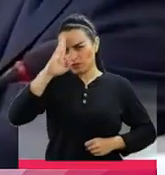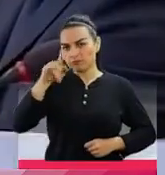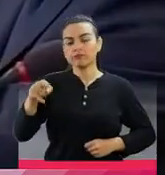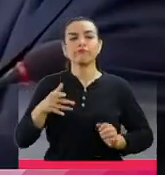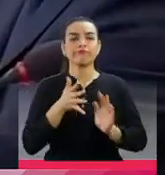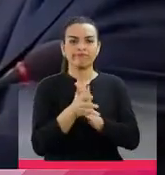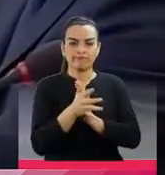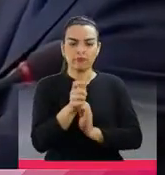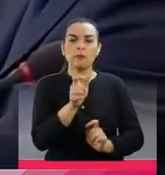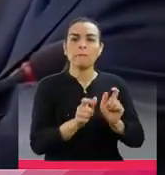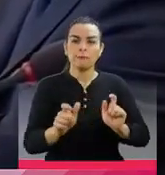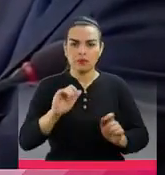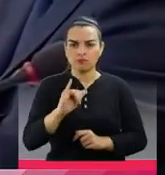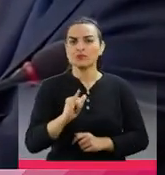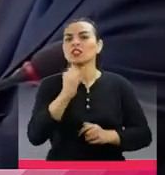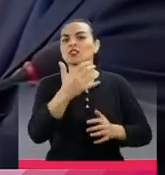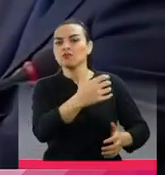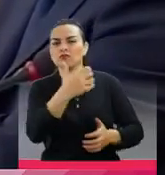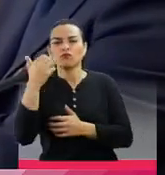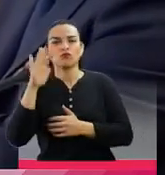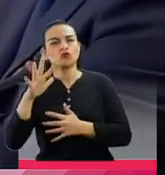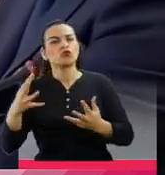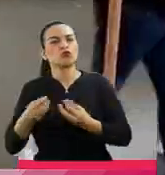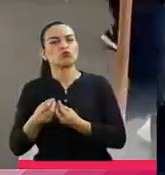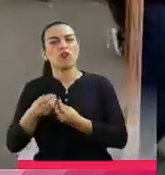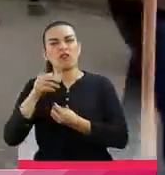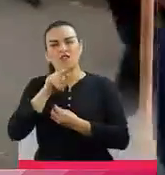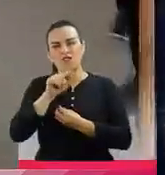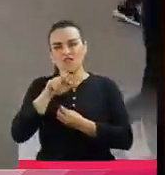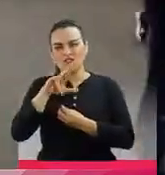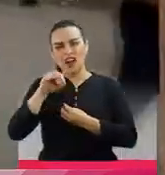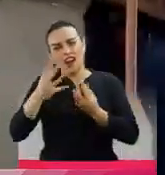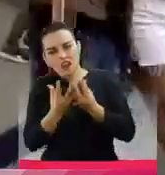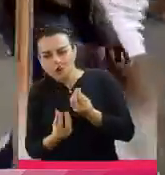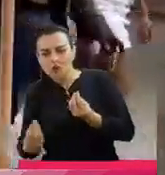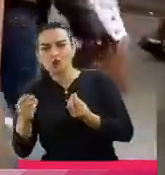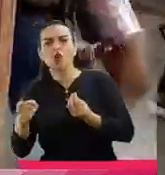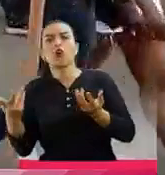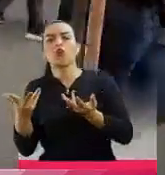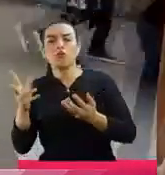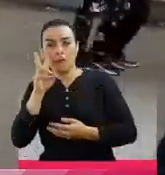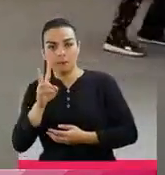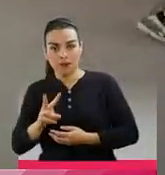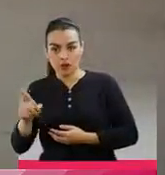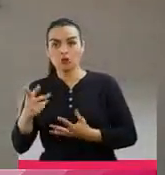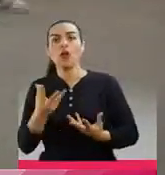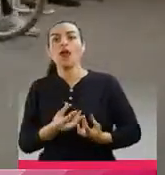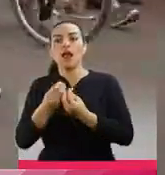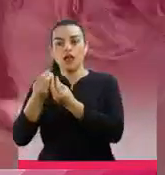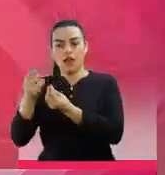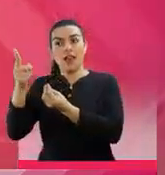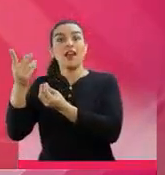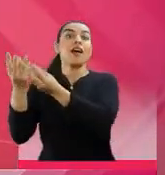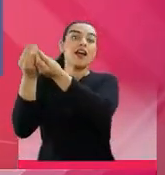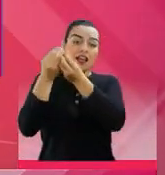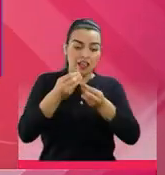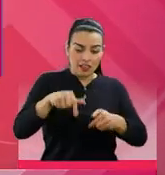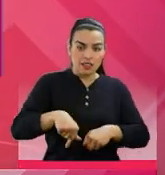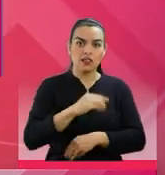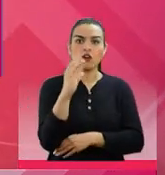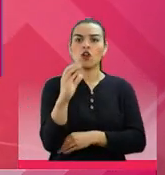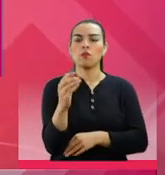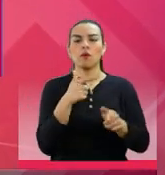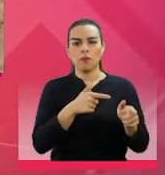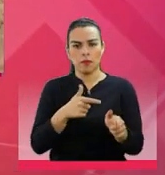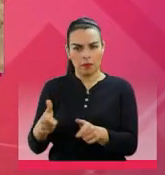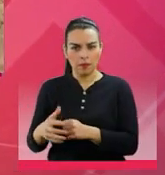por la estructura décima de las disidencias de las FARC en Venezuela. Luego los trasladaron a Colombia, donde fueron asesinadas. El viernes 21 de agosto,